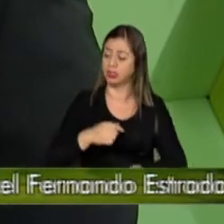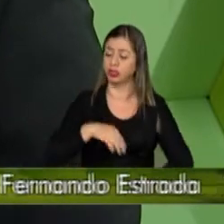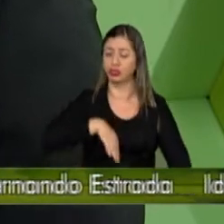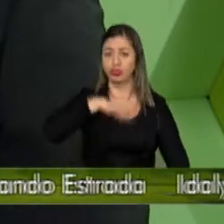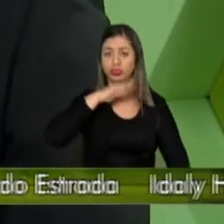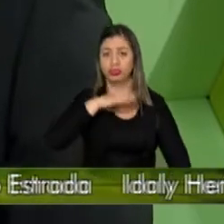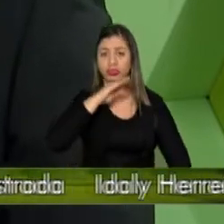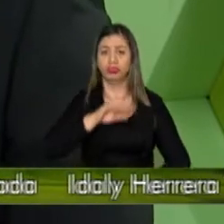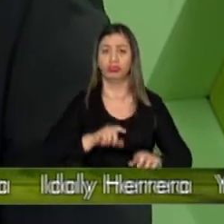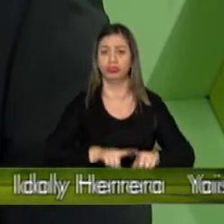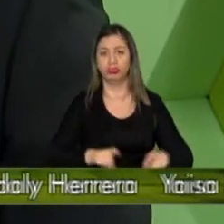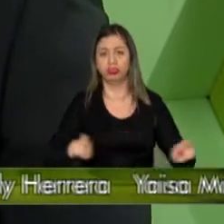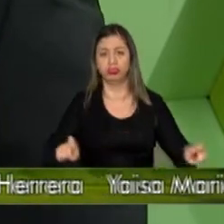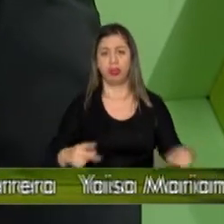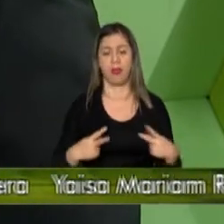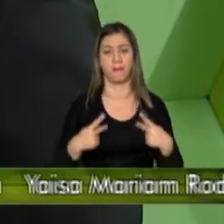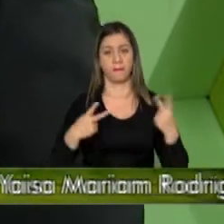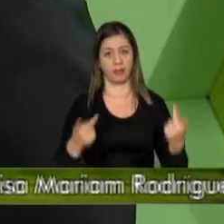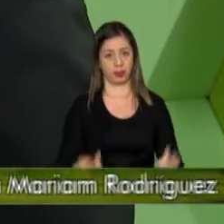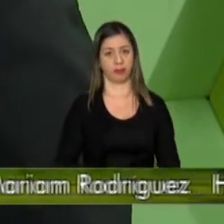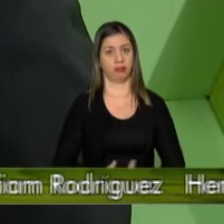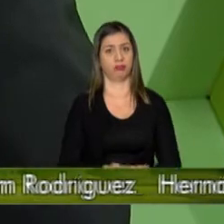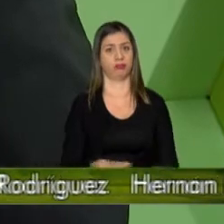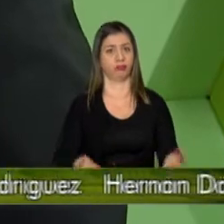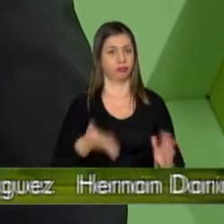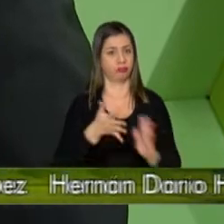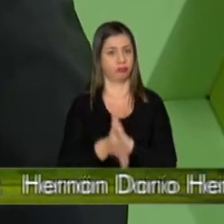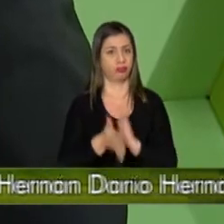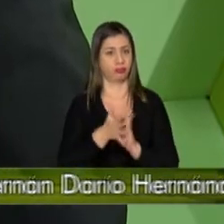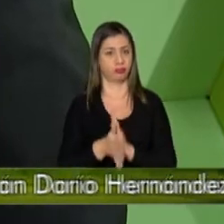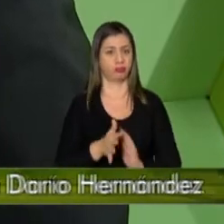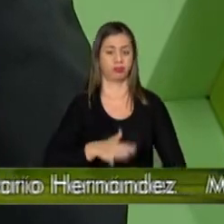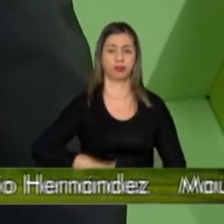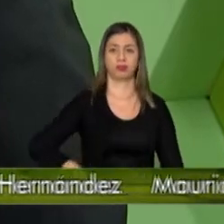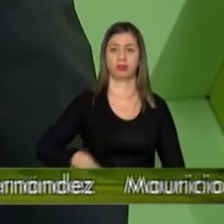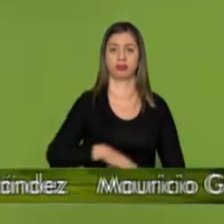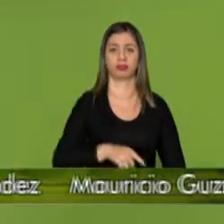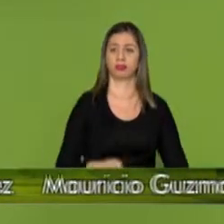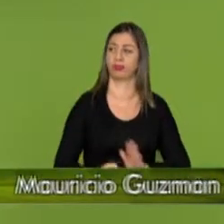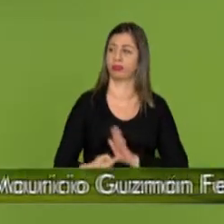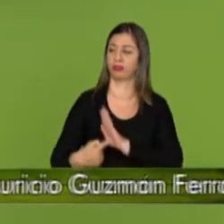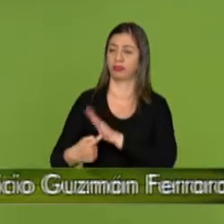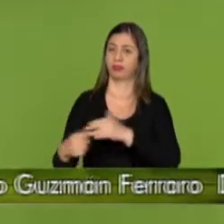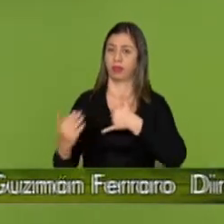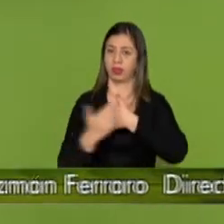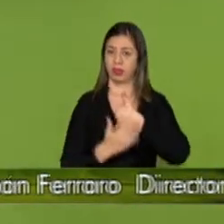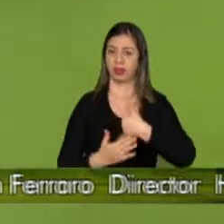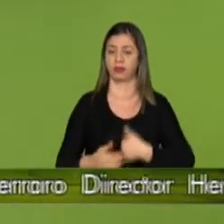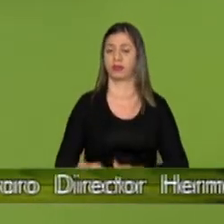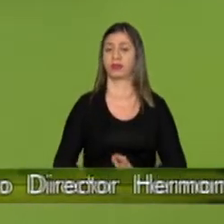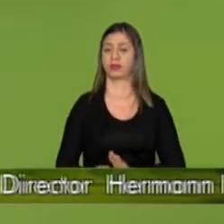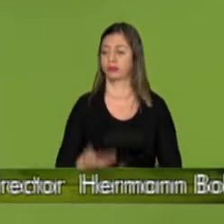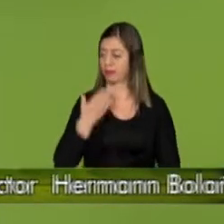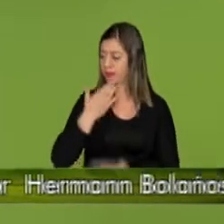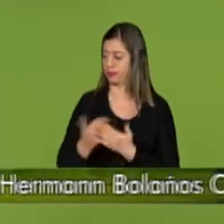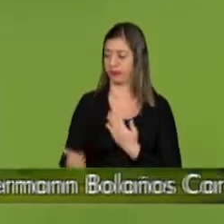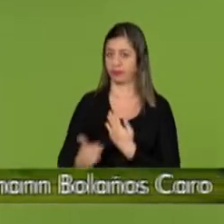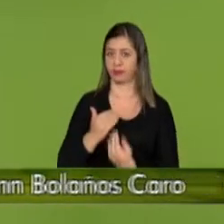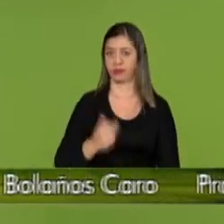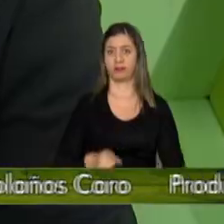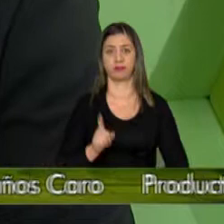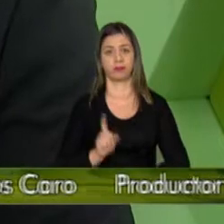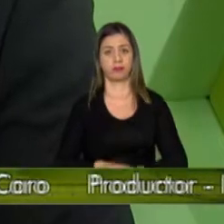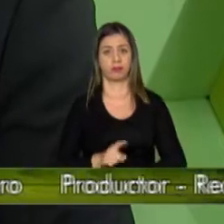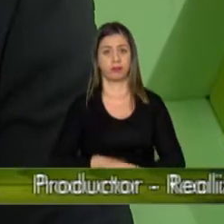biodiversidad, tenemos una oferta grandísima y hay cosas buenas que contar de esta parte del mundo. Así es, muchas gracias por la invitación. Se nos